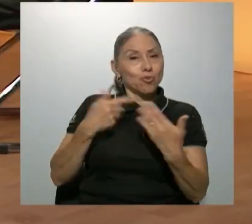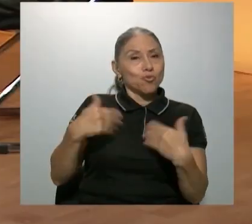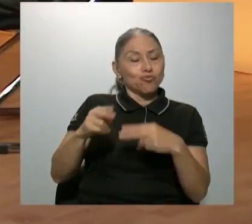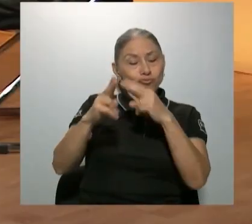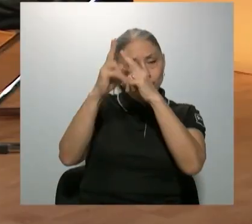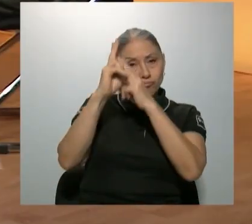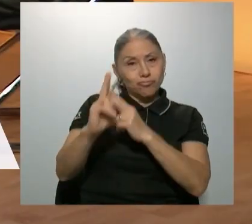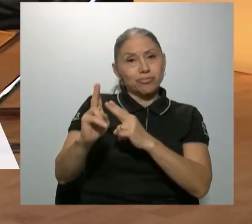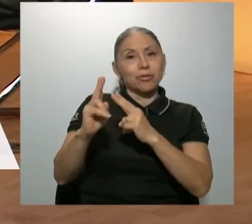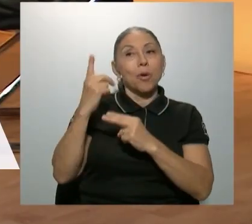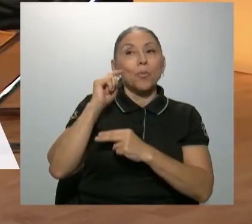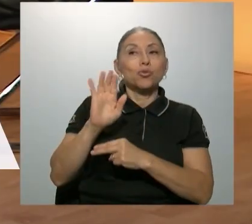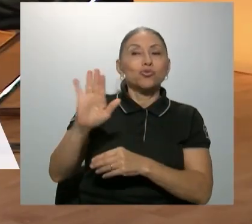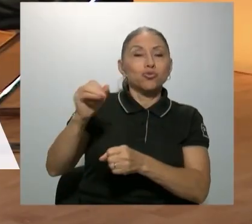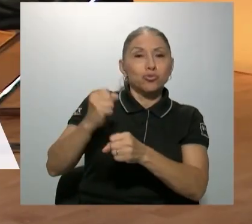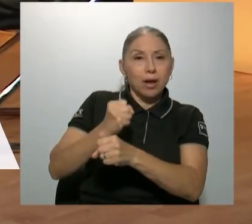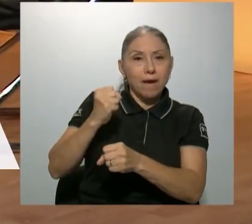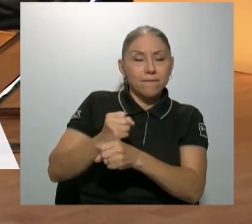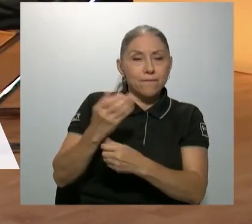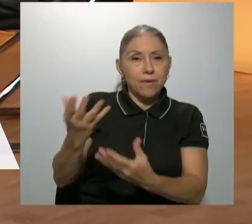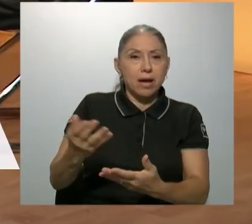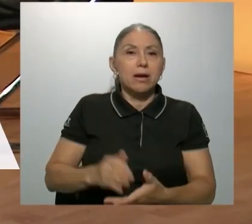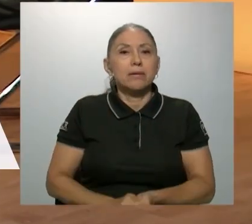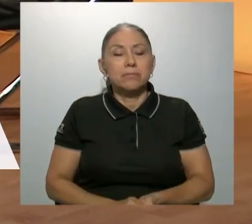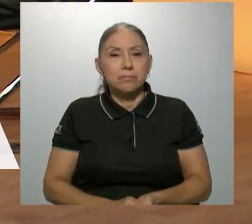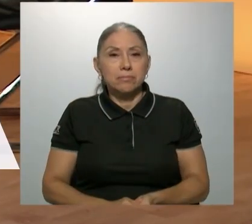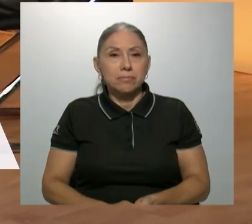Las contribuciones de Rodrigo. Bueno.